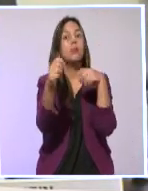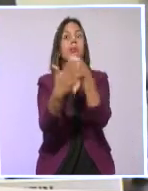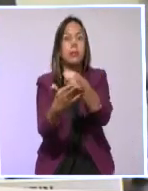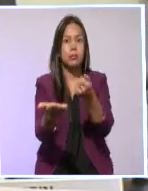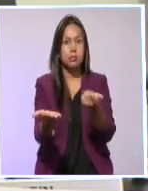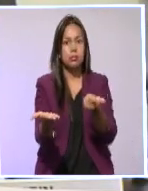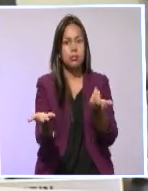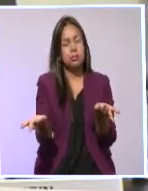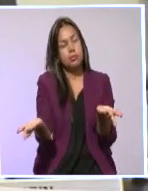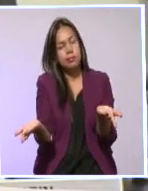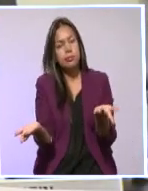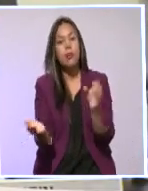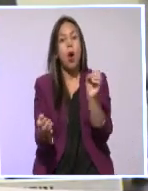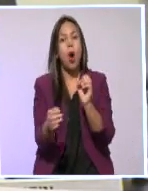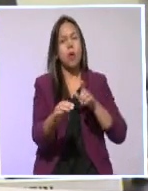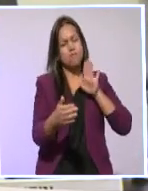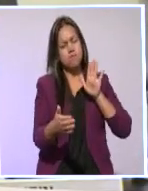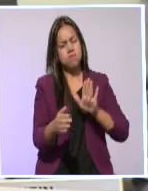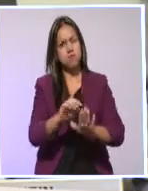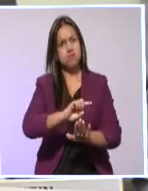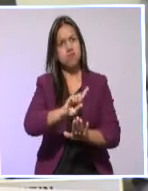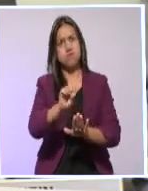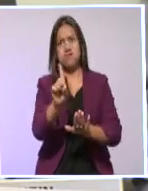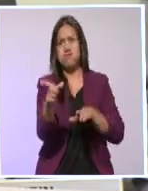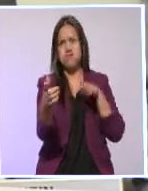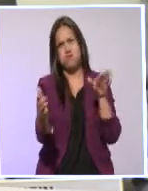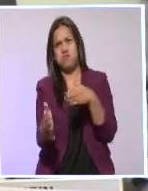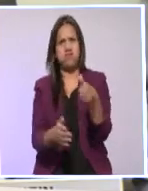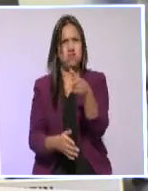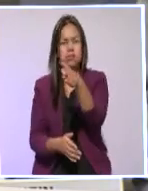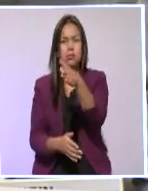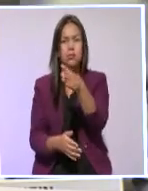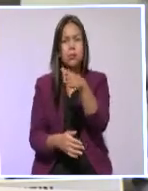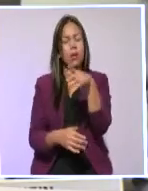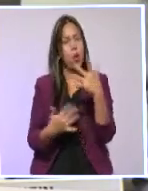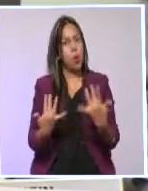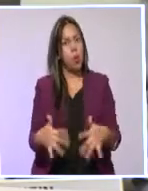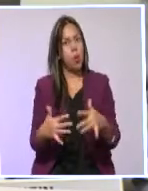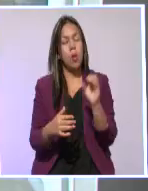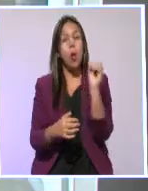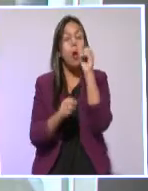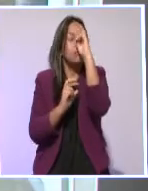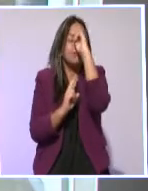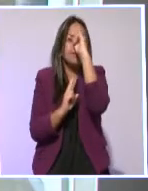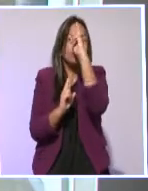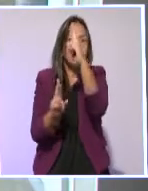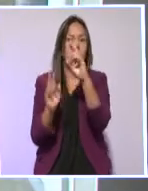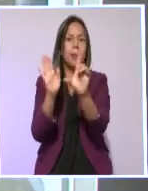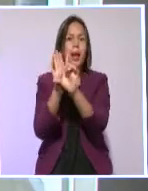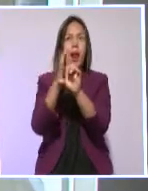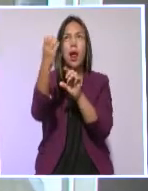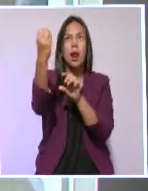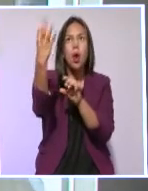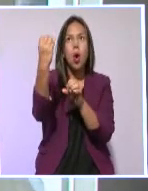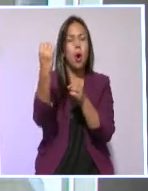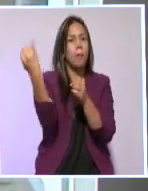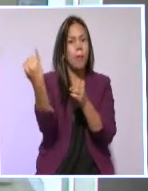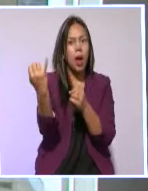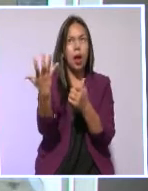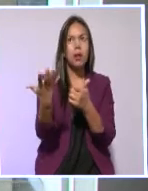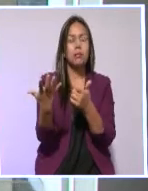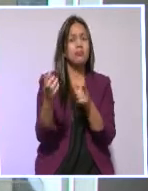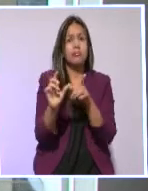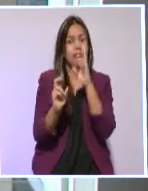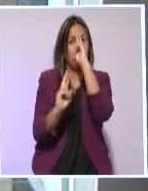de velocidad. La tercera, el no respetar las señales de tránsito. Sobre las acciones que implementará